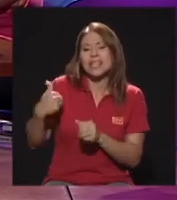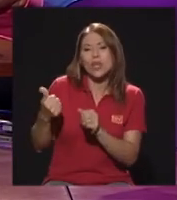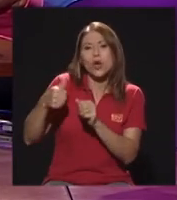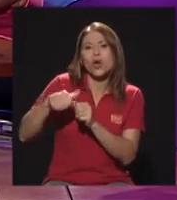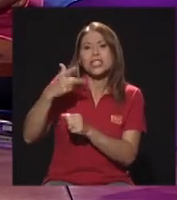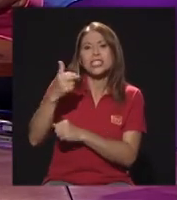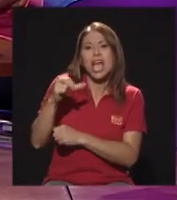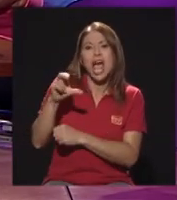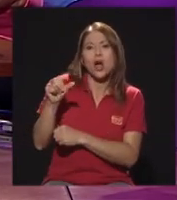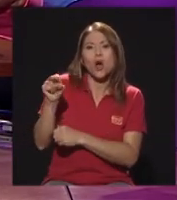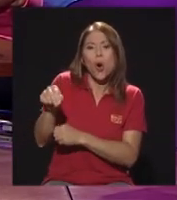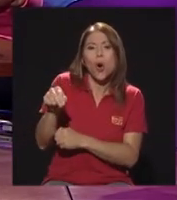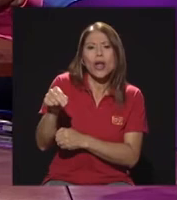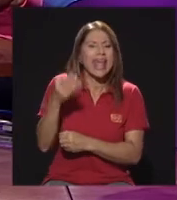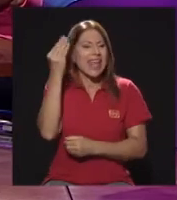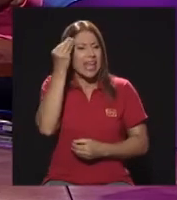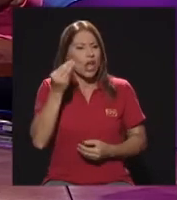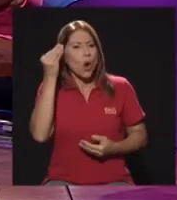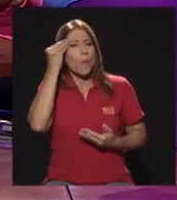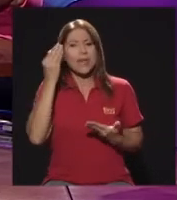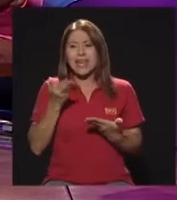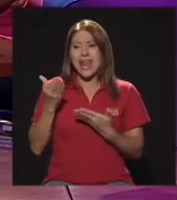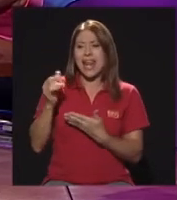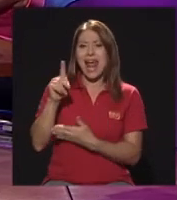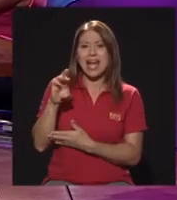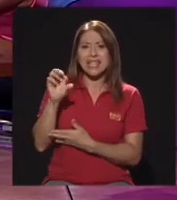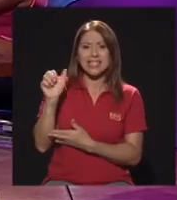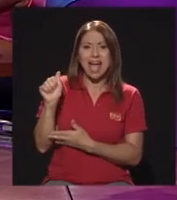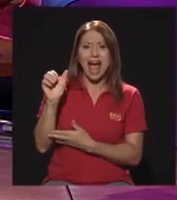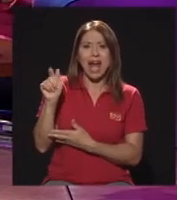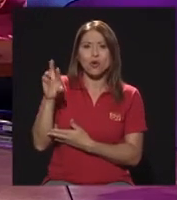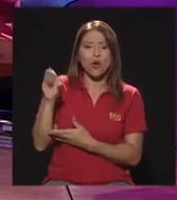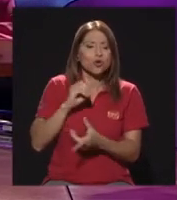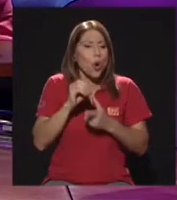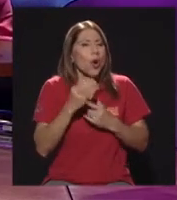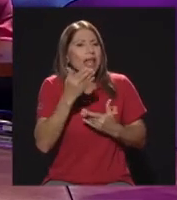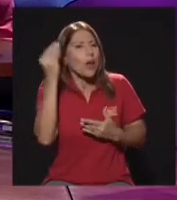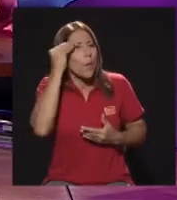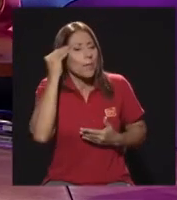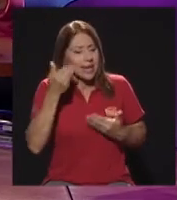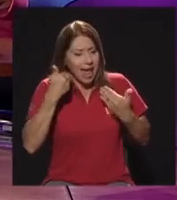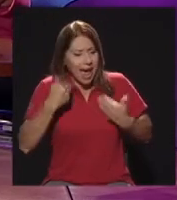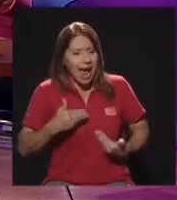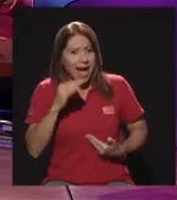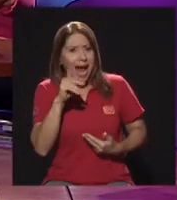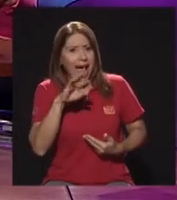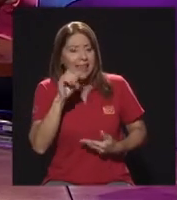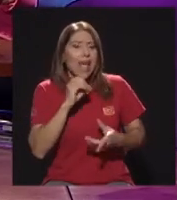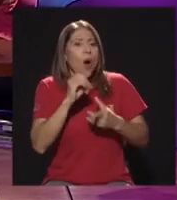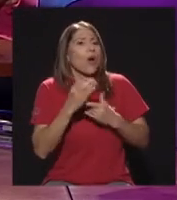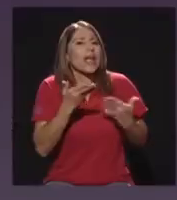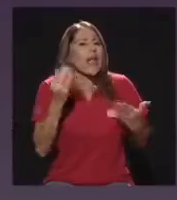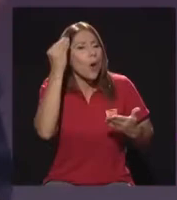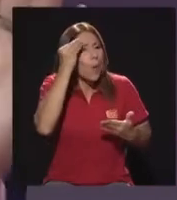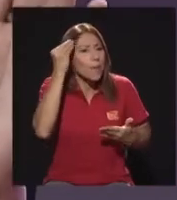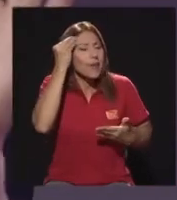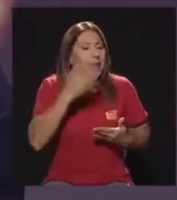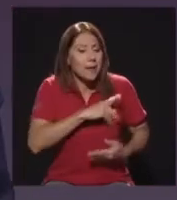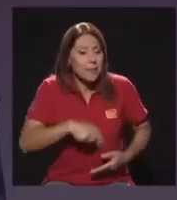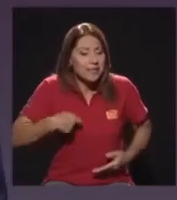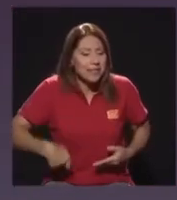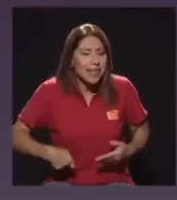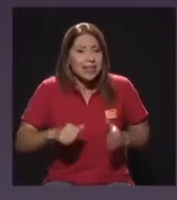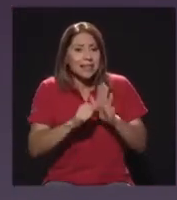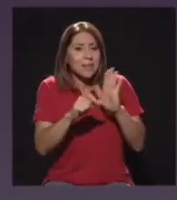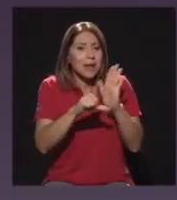arroyo en catia castro sino cuáles son las obligaciones las reglas por las aves el presidente de la asamblea legislativo el mismo